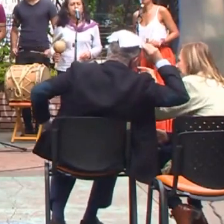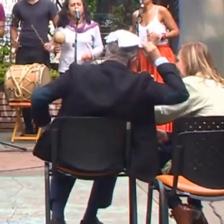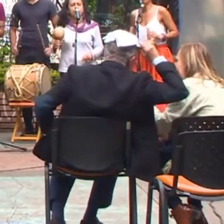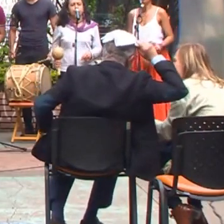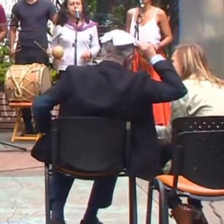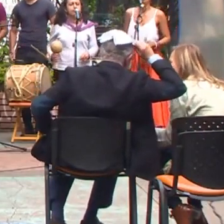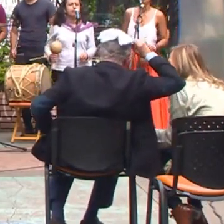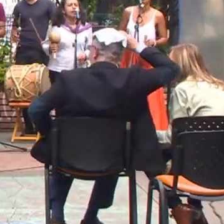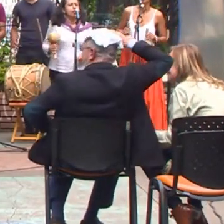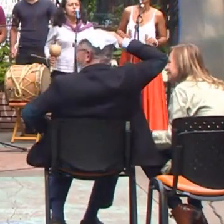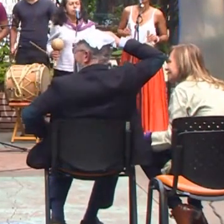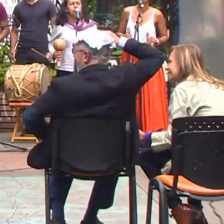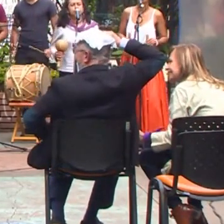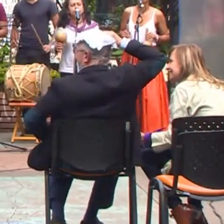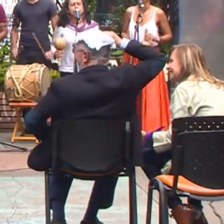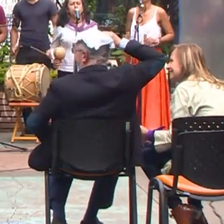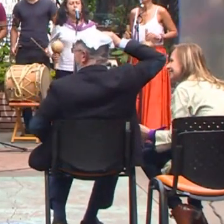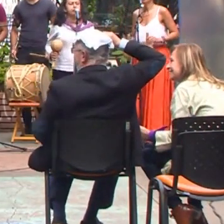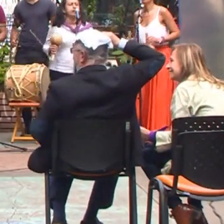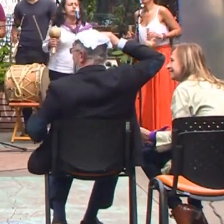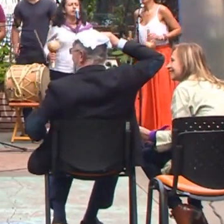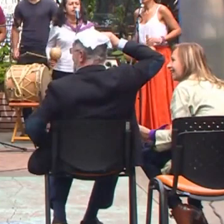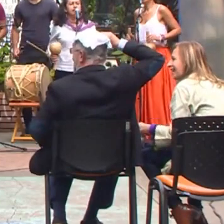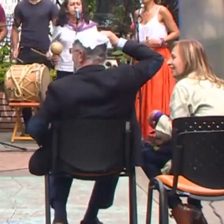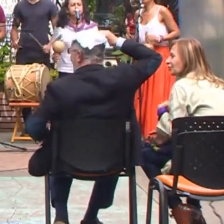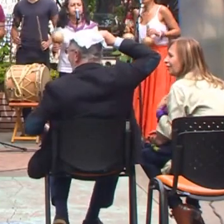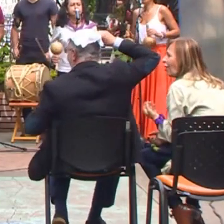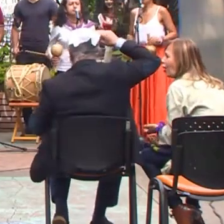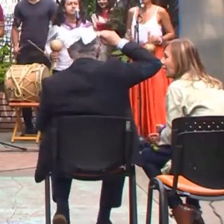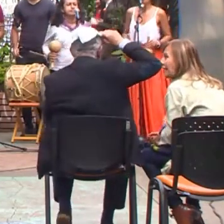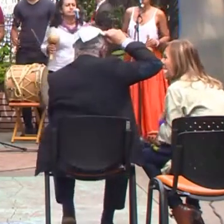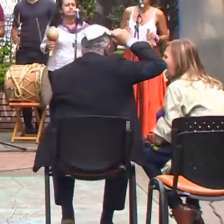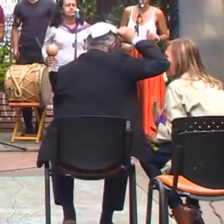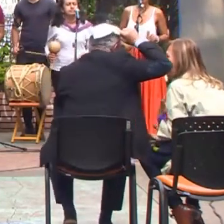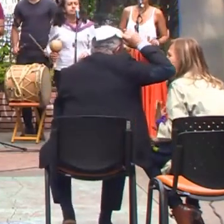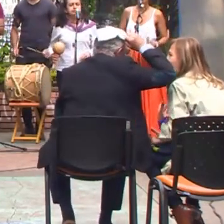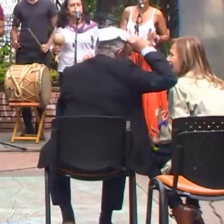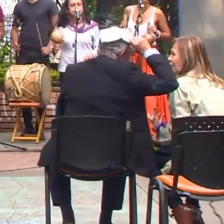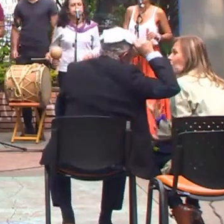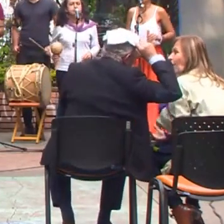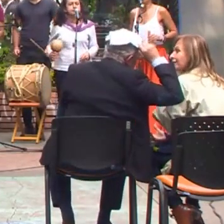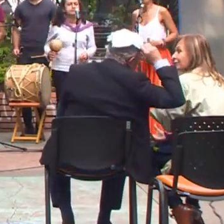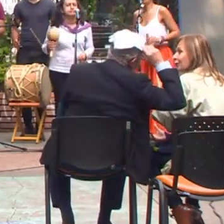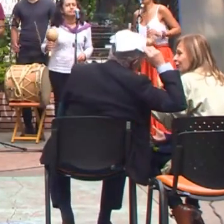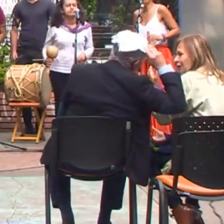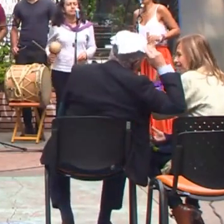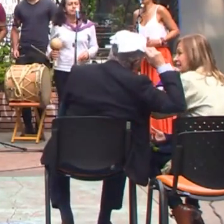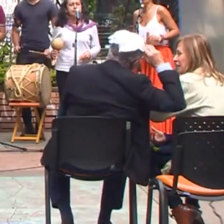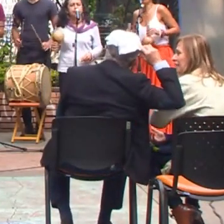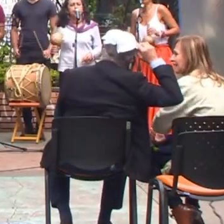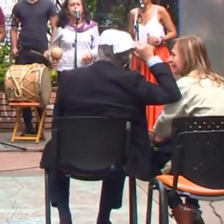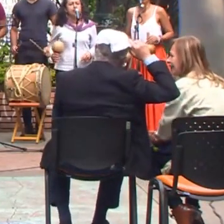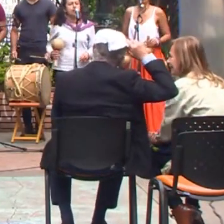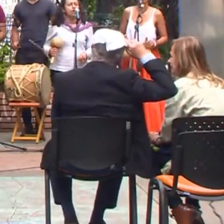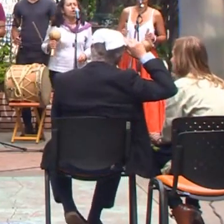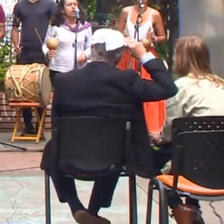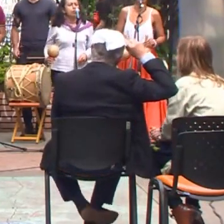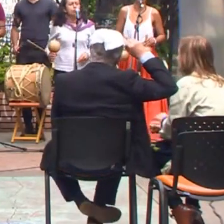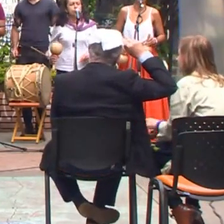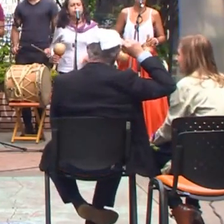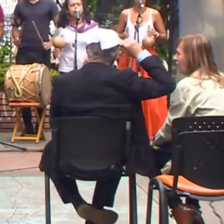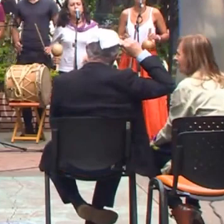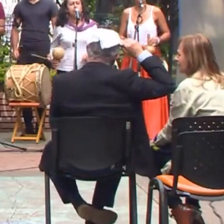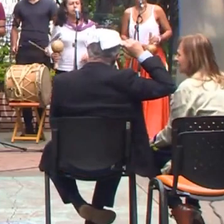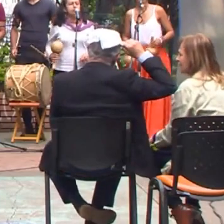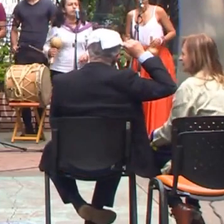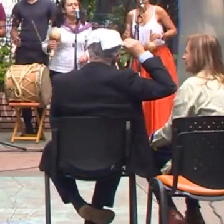tambor, ¿por qué me pega? Si lo canta el cantador,